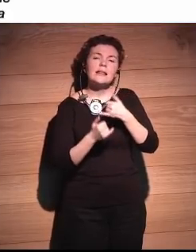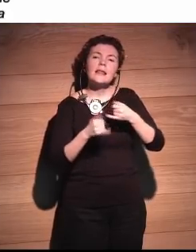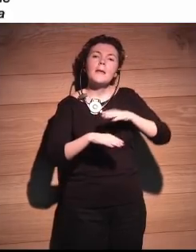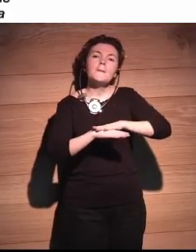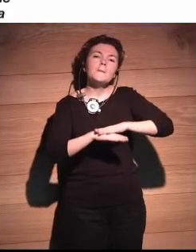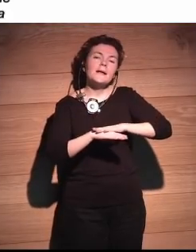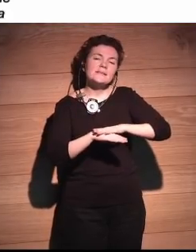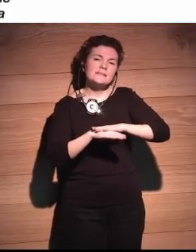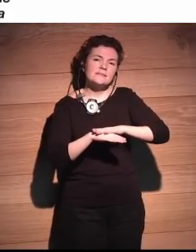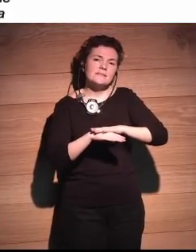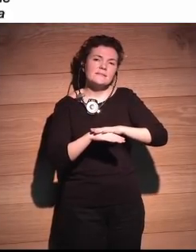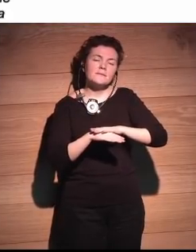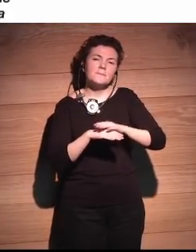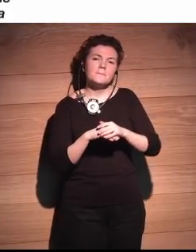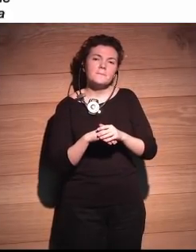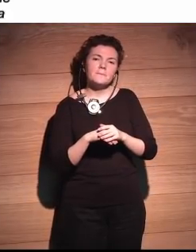decir, cuando se